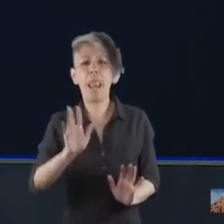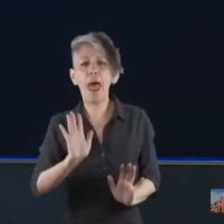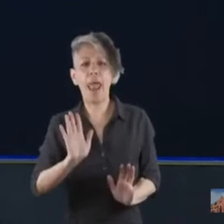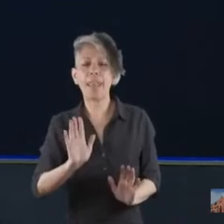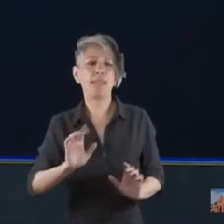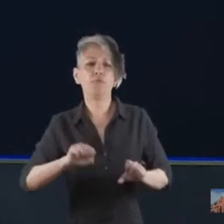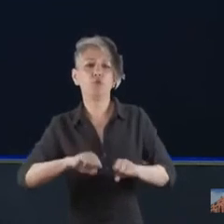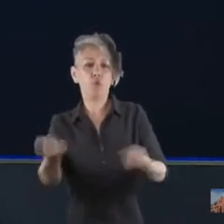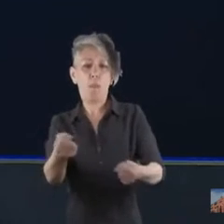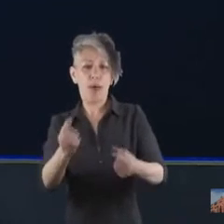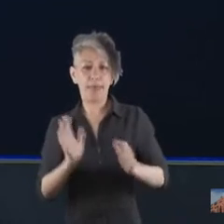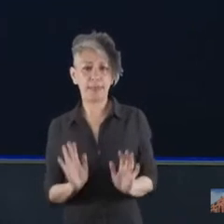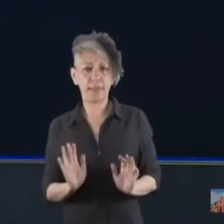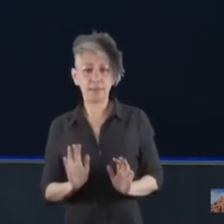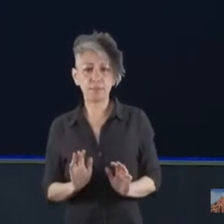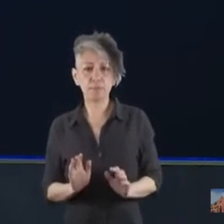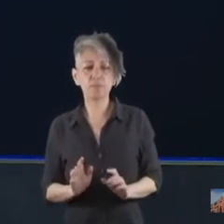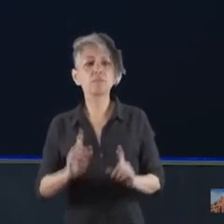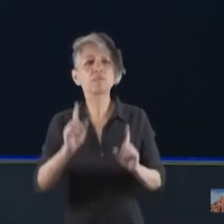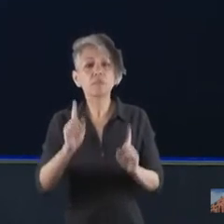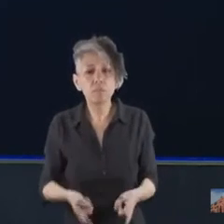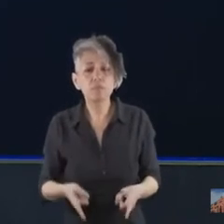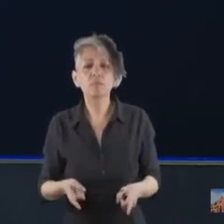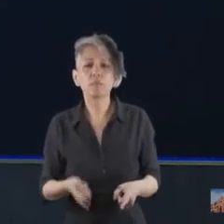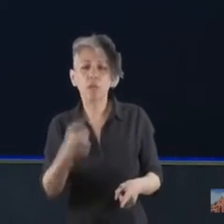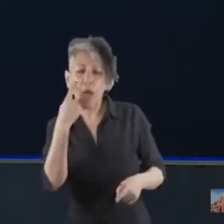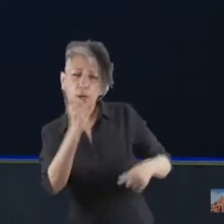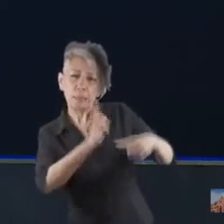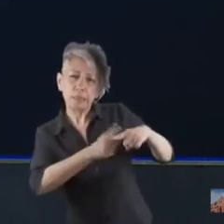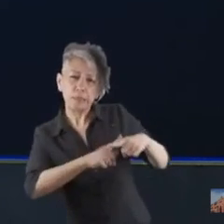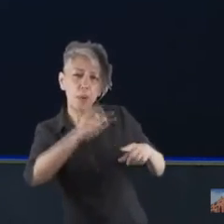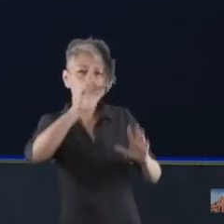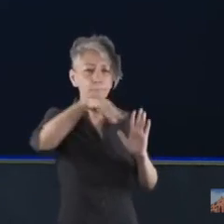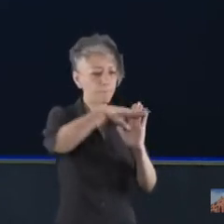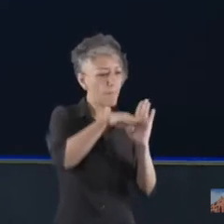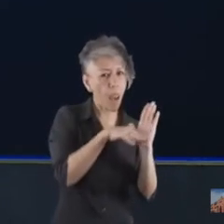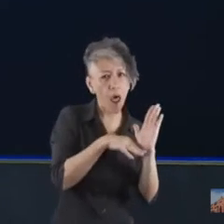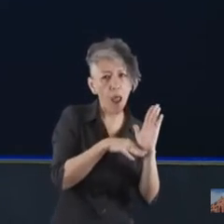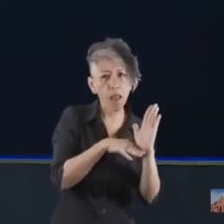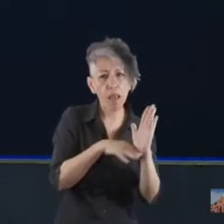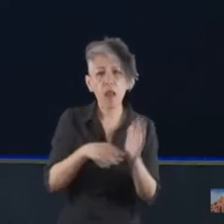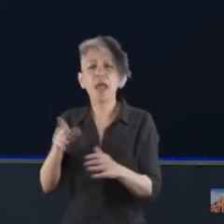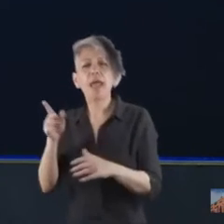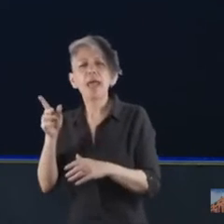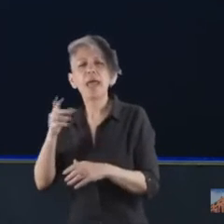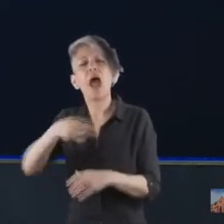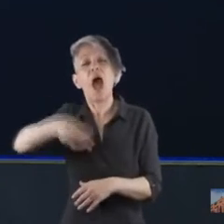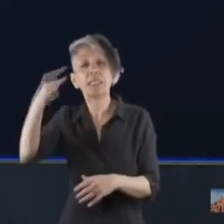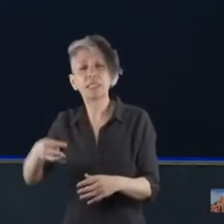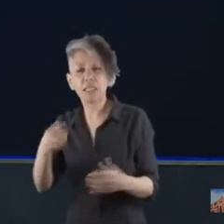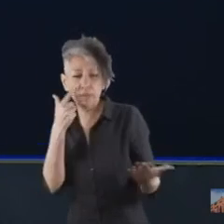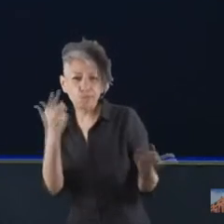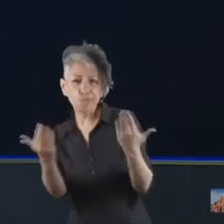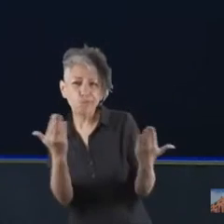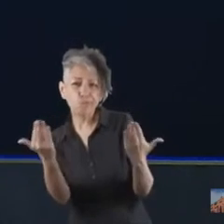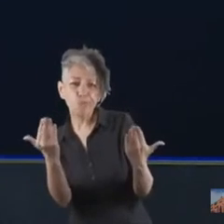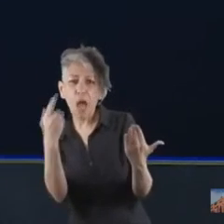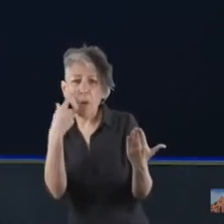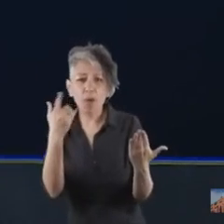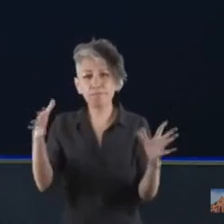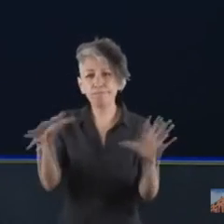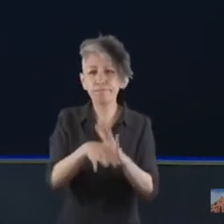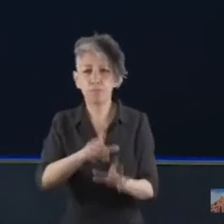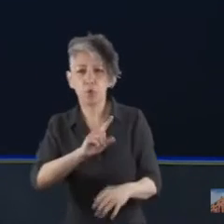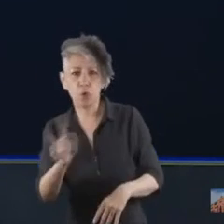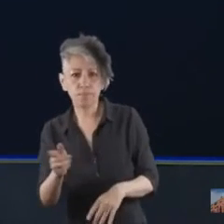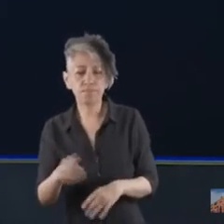paralelo vamos a cruzar las liquidaciones del programa con la base de datos de anses nuestra idea de país es que